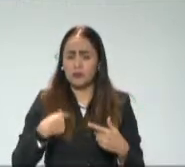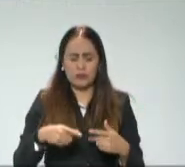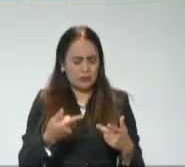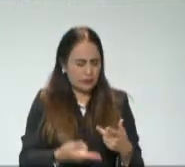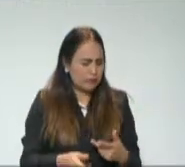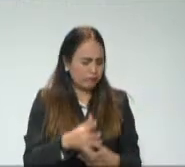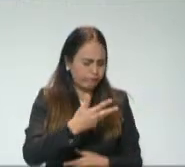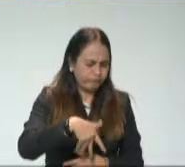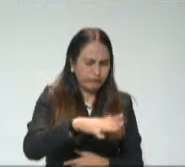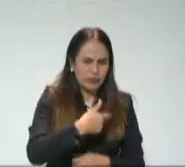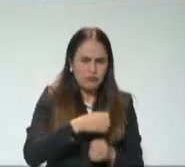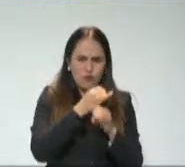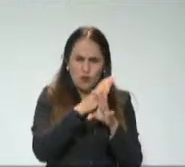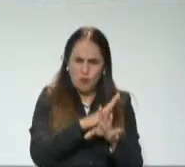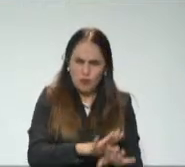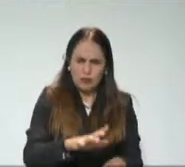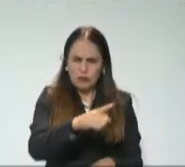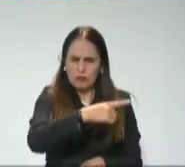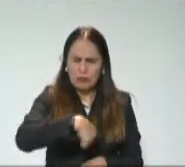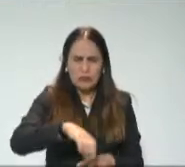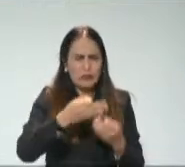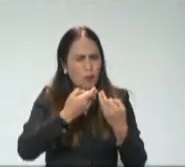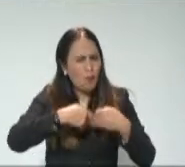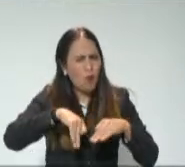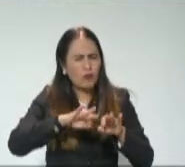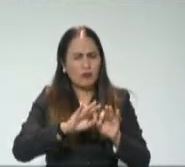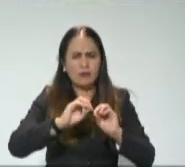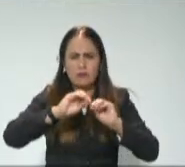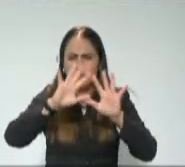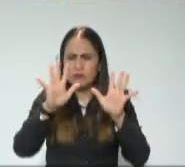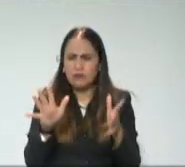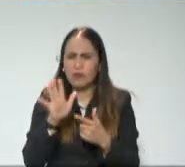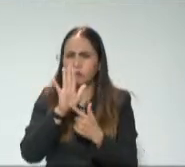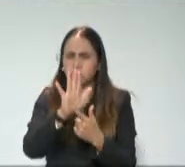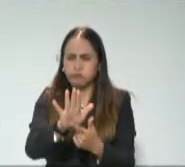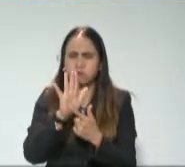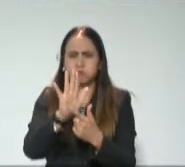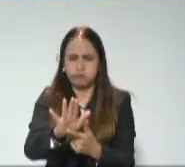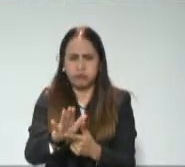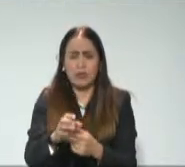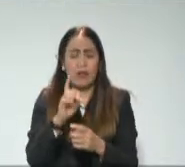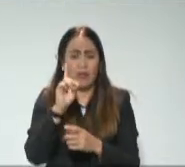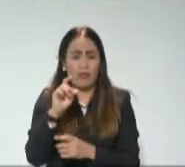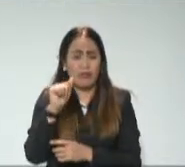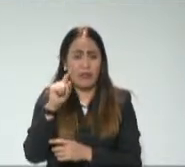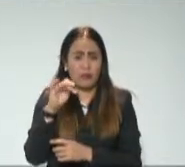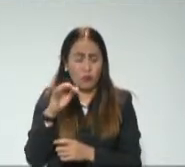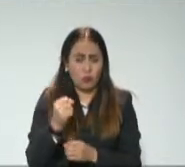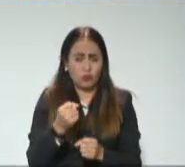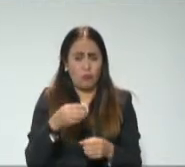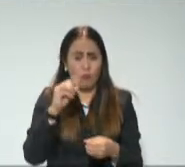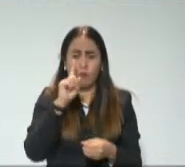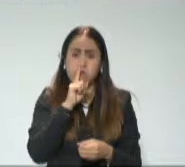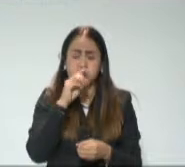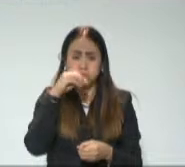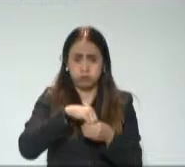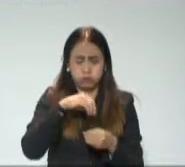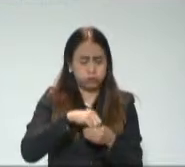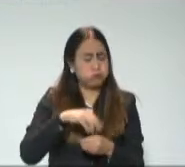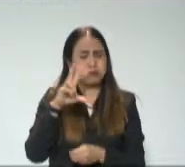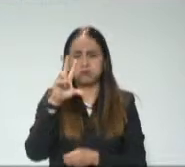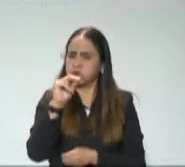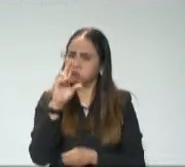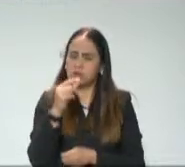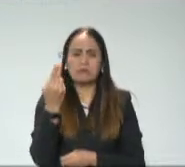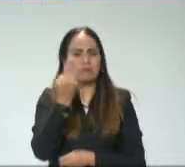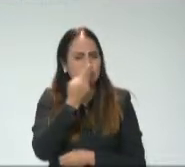clave justamente la transparencia eh eh y el compartir los datos y un acceso abierto estos datos lo que permite